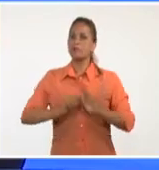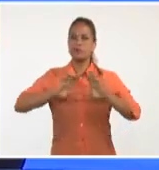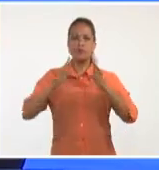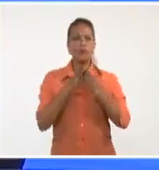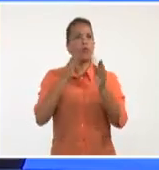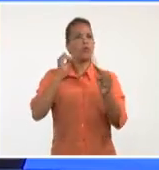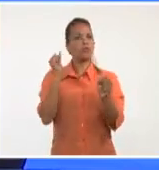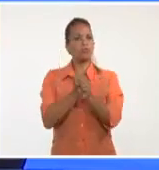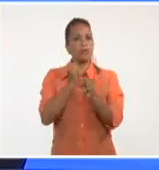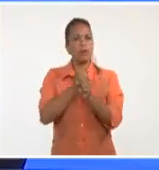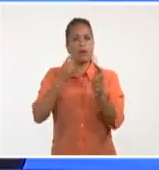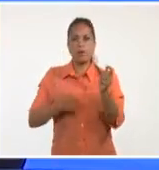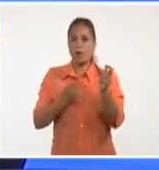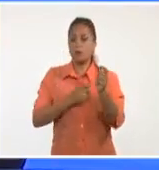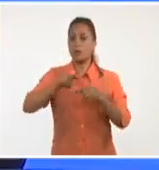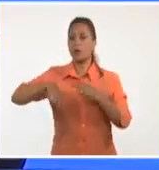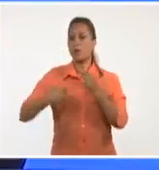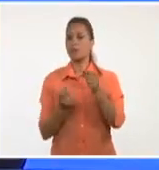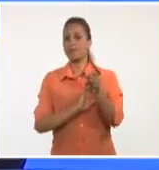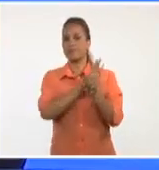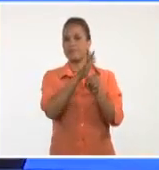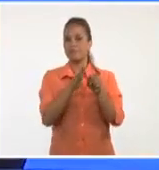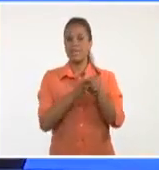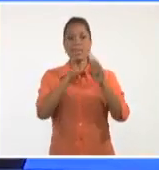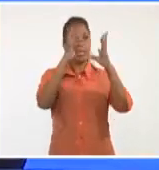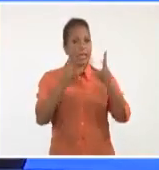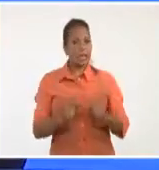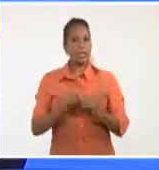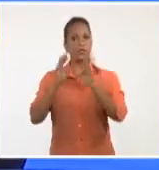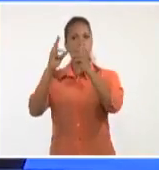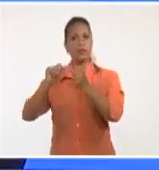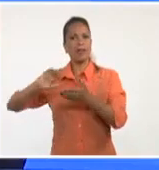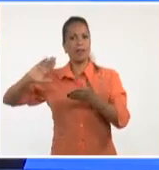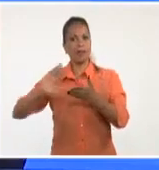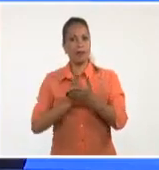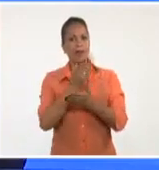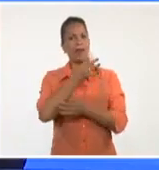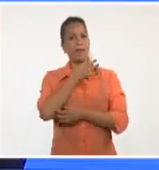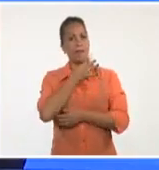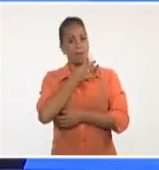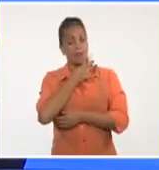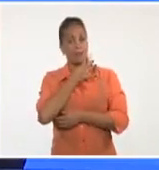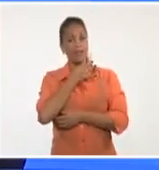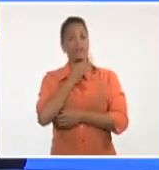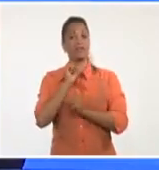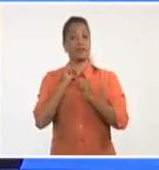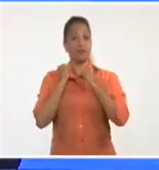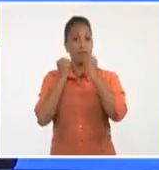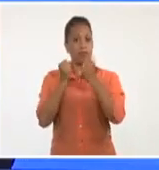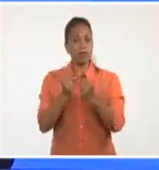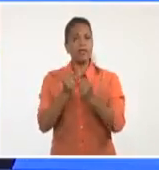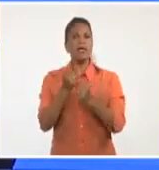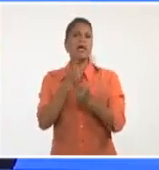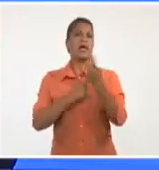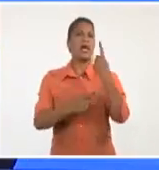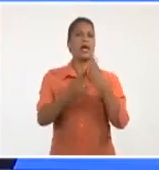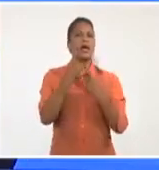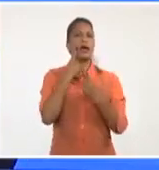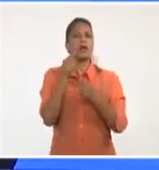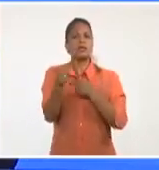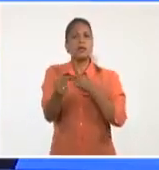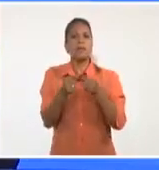la COVID-19 y los visibles resultados de la erradicación de la pobreza extrema son expresiones